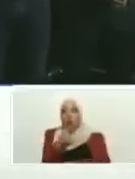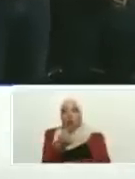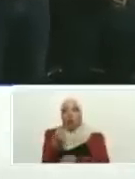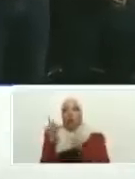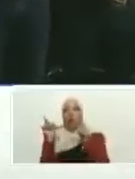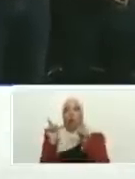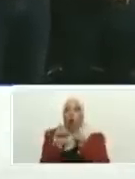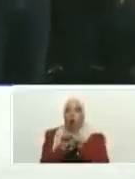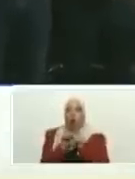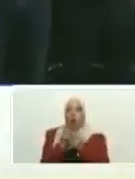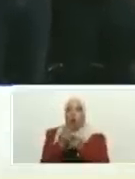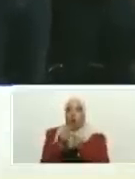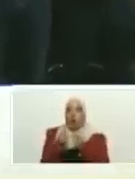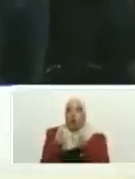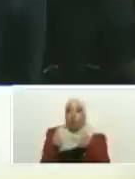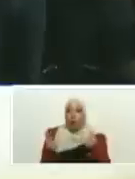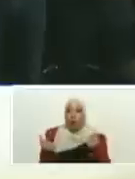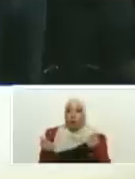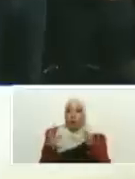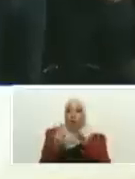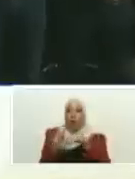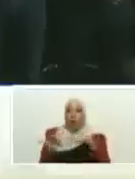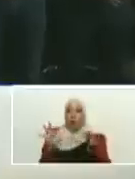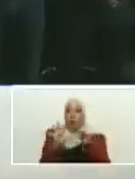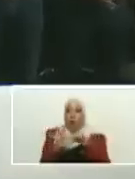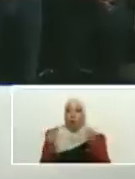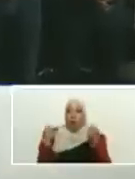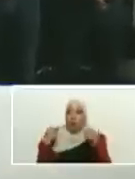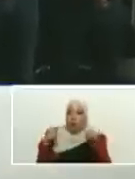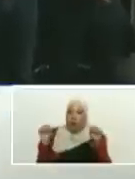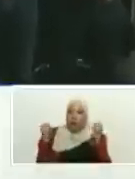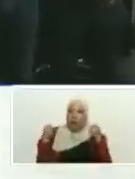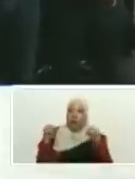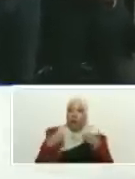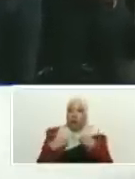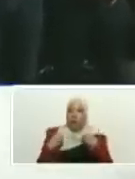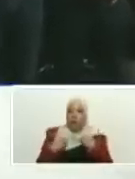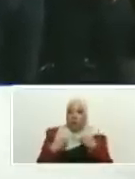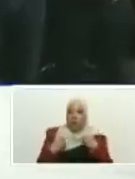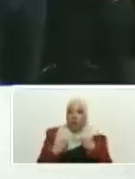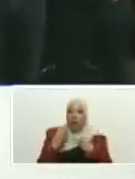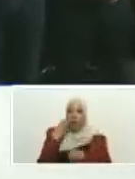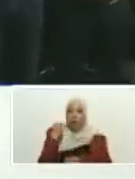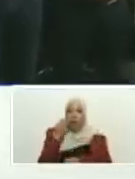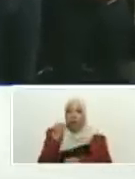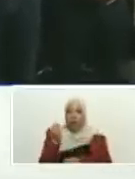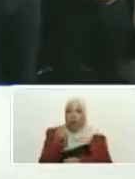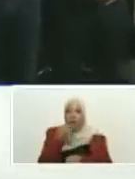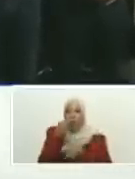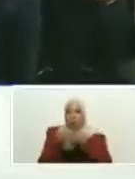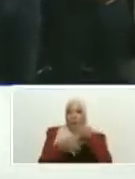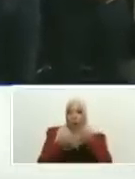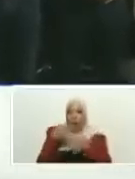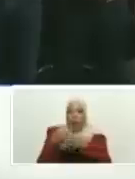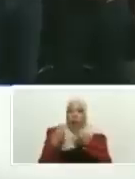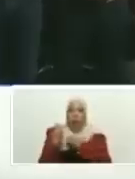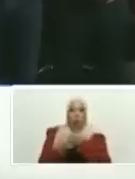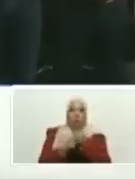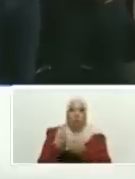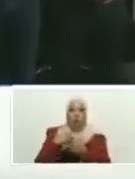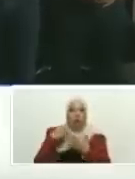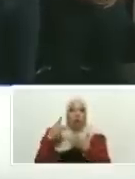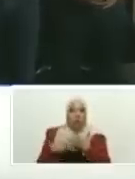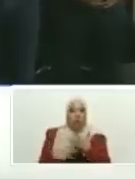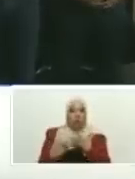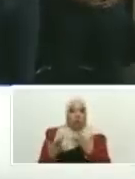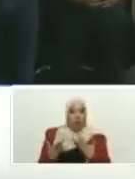relato concreto que viene de la práctica, viene de su vida. Ese pueblo que ha hecho su vida en una práctica